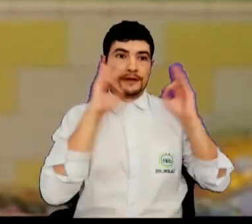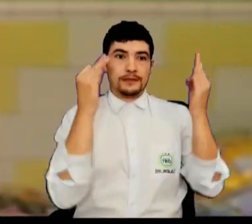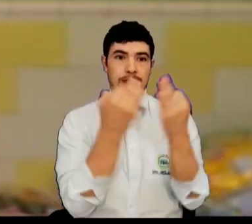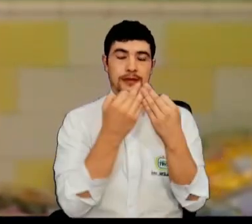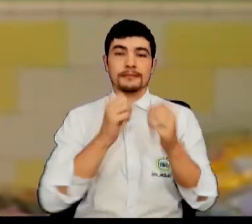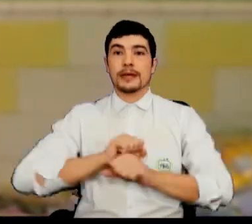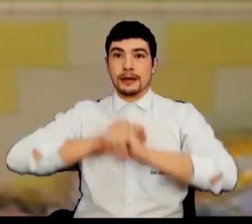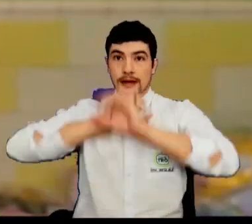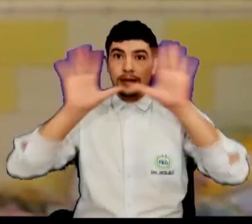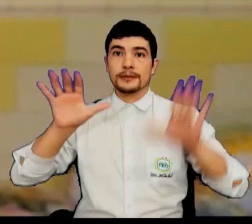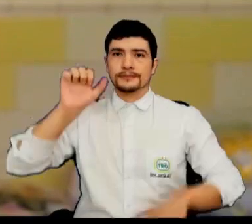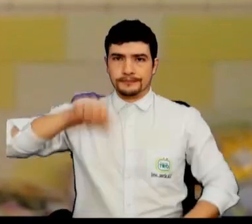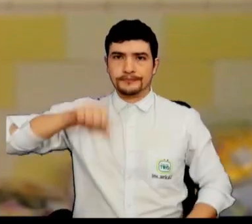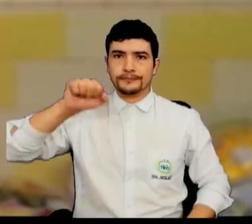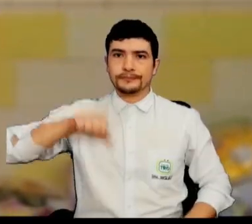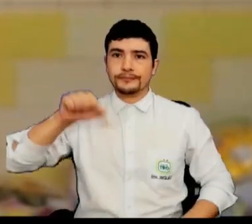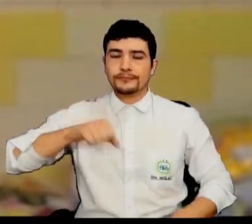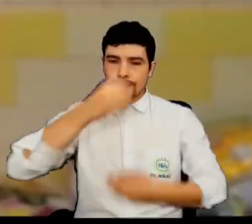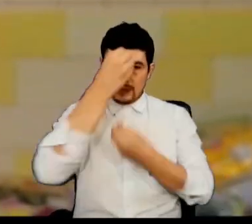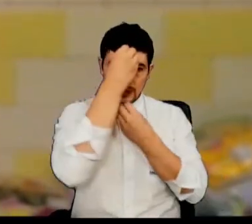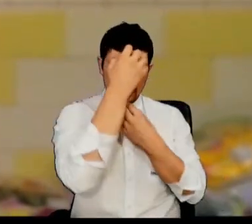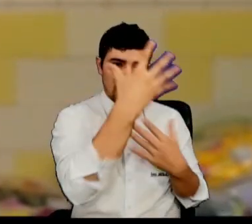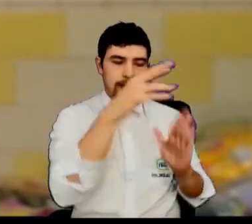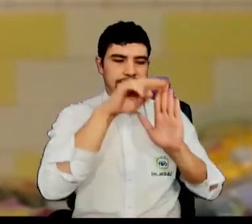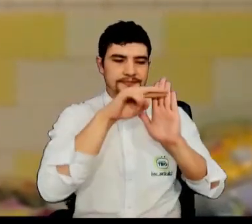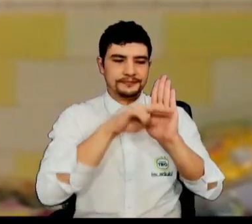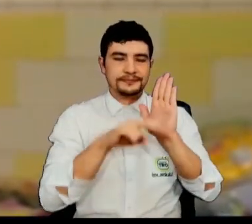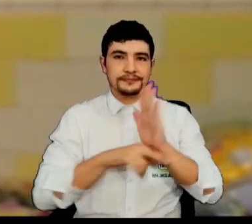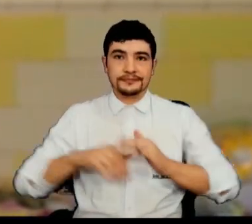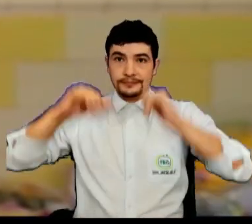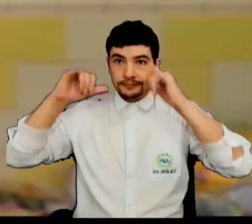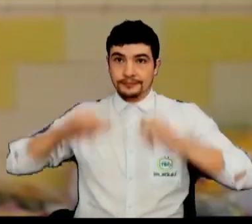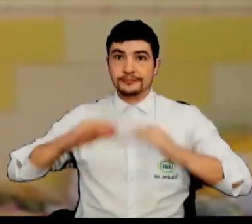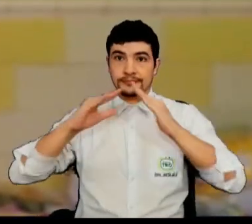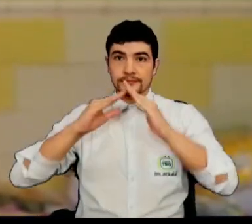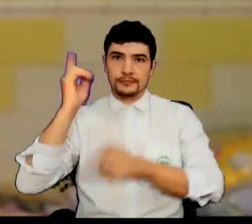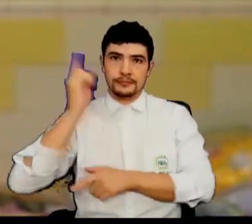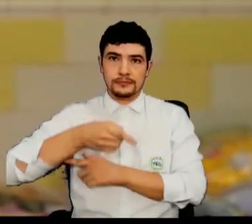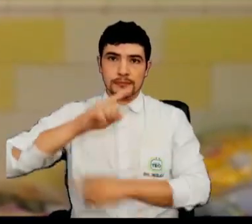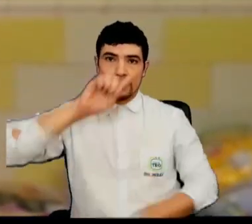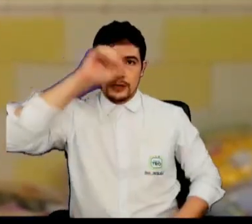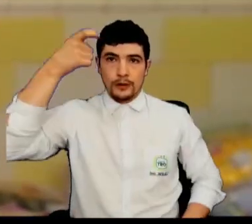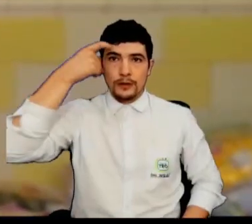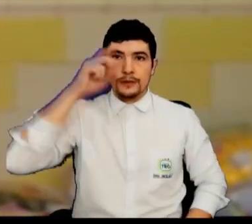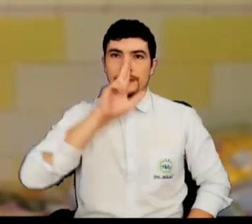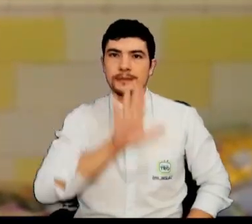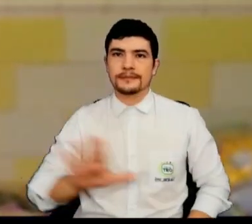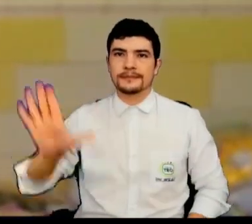casa, unidos paramos el coronavirus y la campaña de Santander siempre contigo quiere